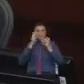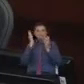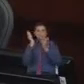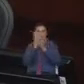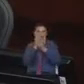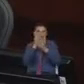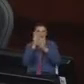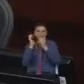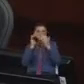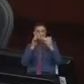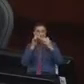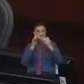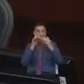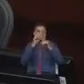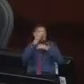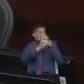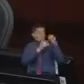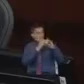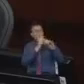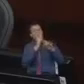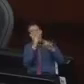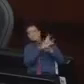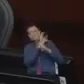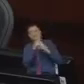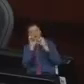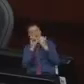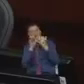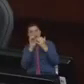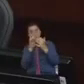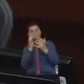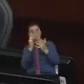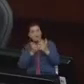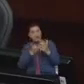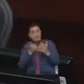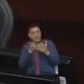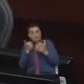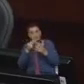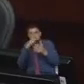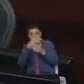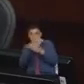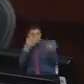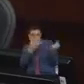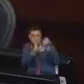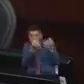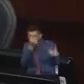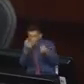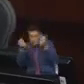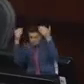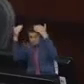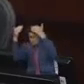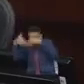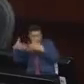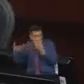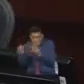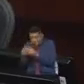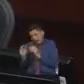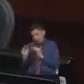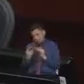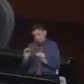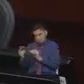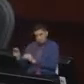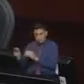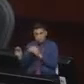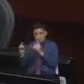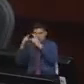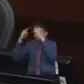de las guerrillas, y especialmente con el método de reclutar niños a los que entrenaban en campamentos como